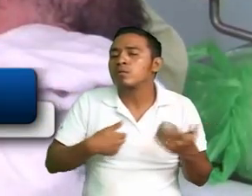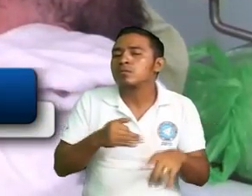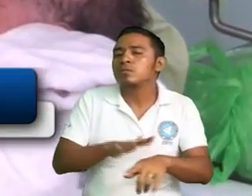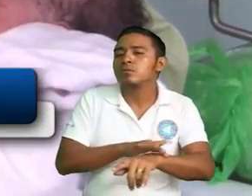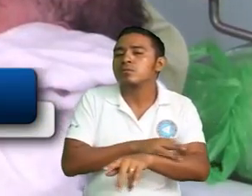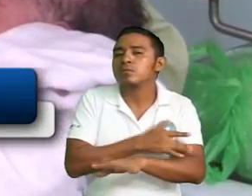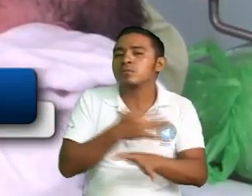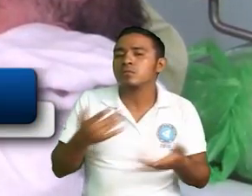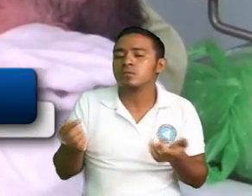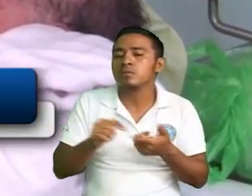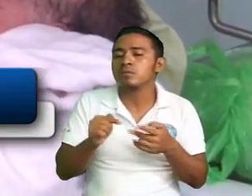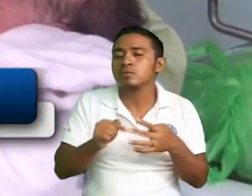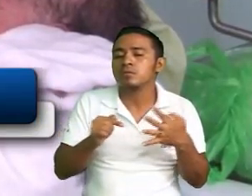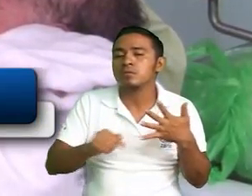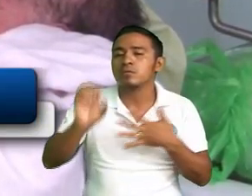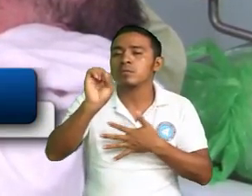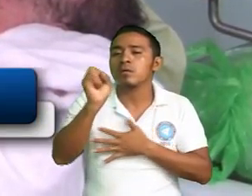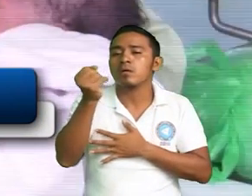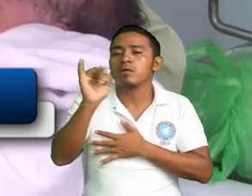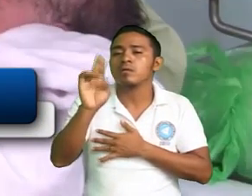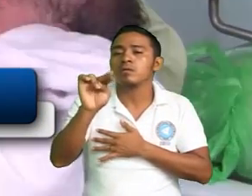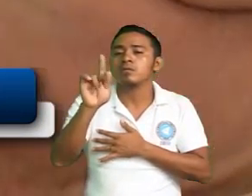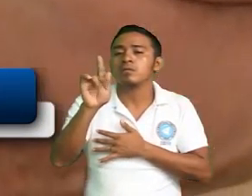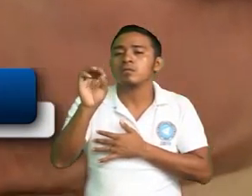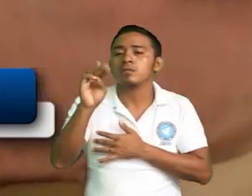¿cuáles son los primeros síntomas que se pueden desarrollar?